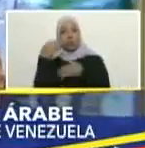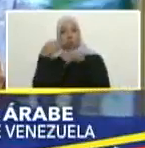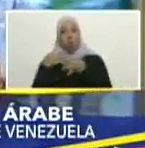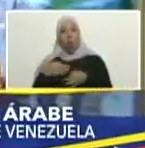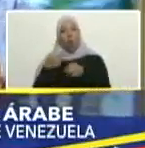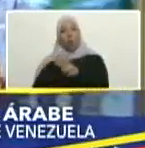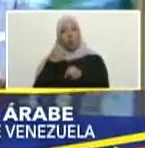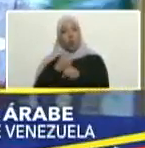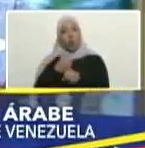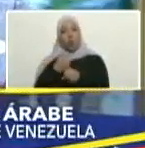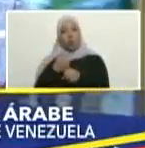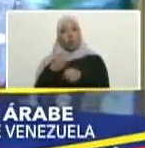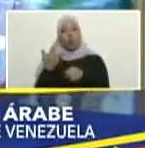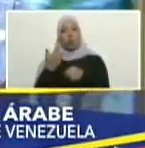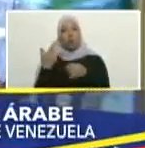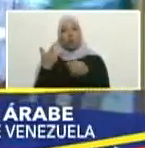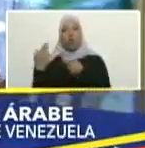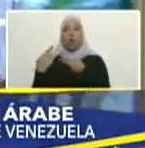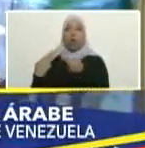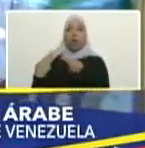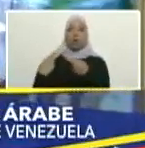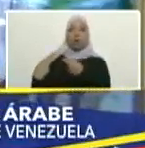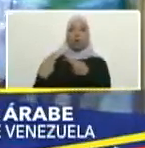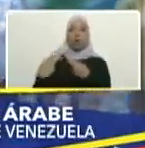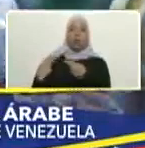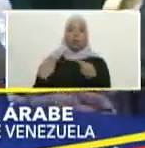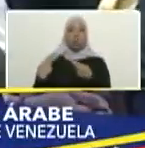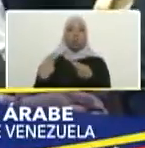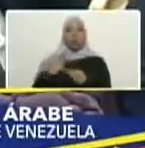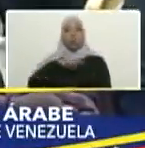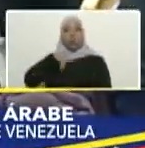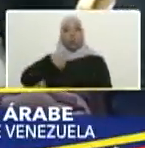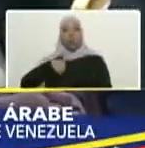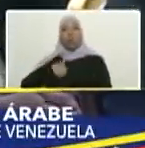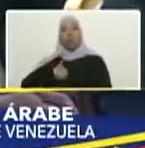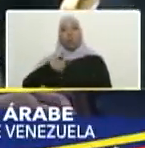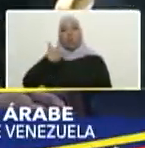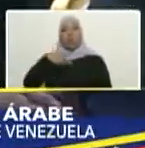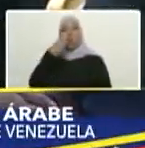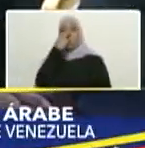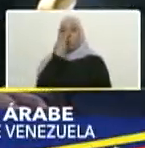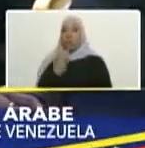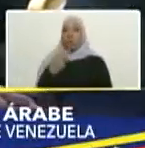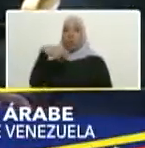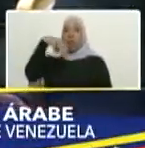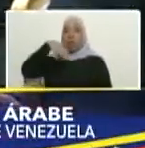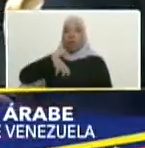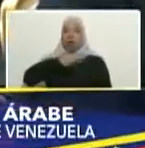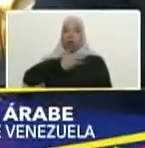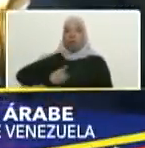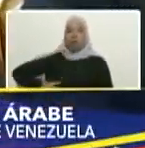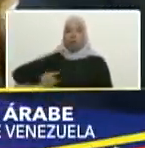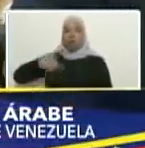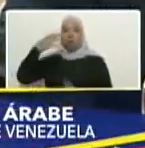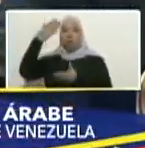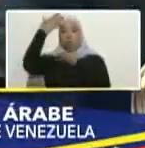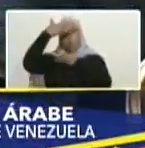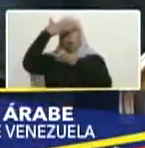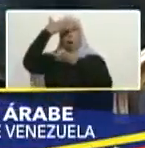consolidando estas relaciones con esta fructífera visita de Estado, de la